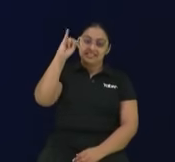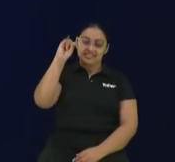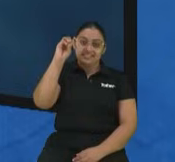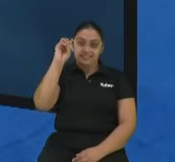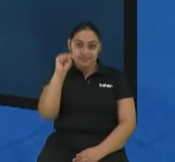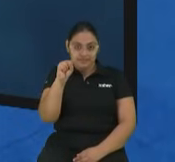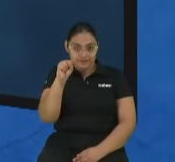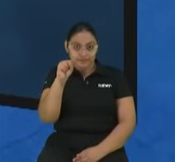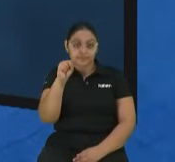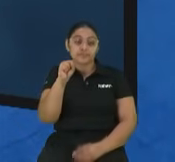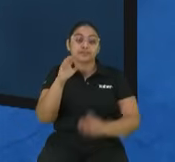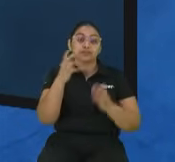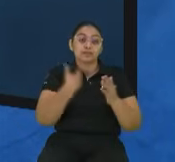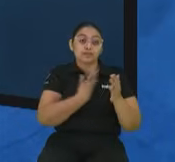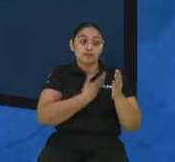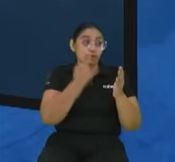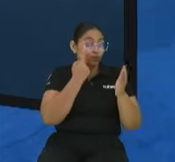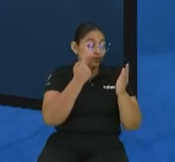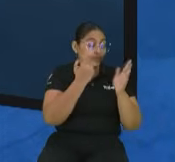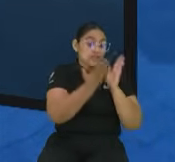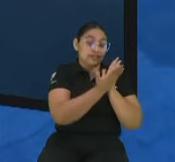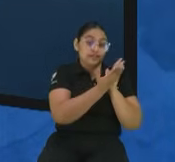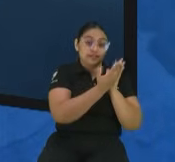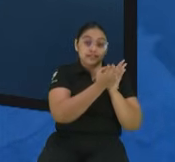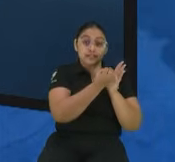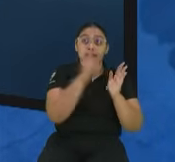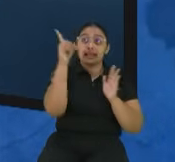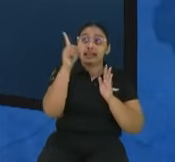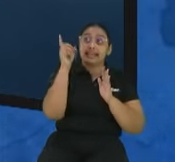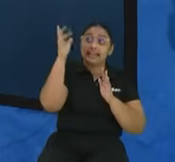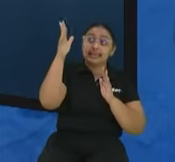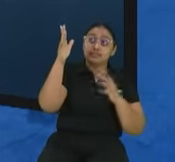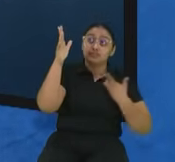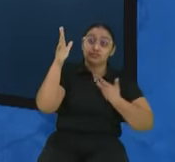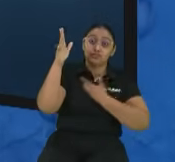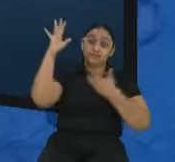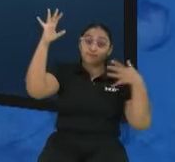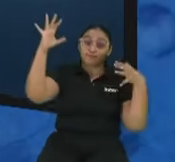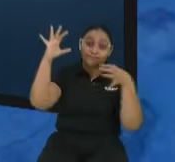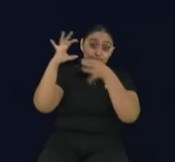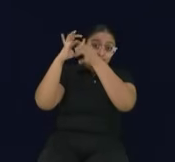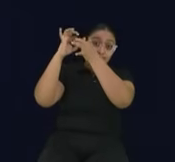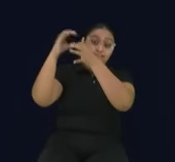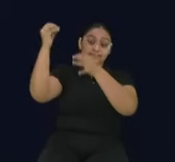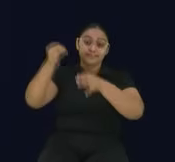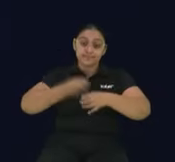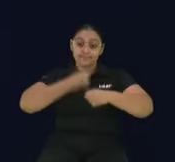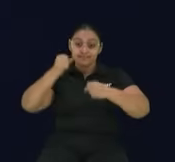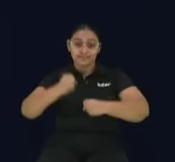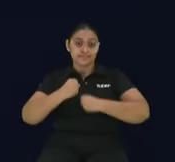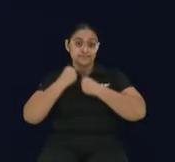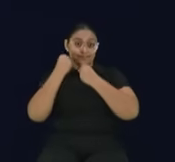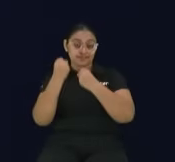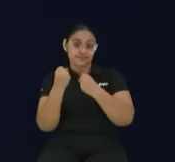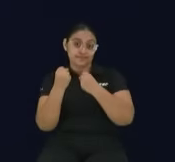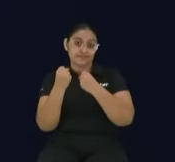señor y en el poder de qué dice de su fuerza no lo haga solo